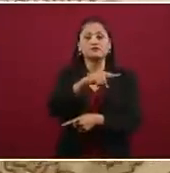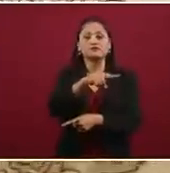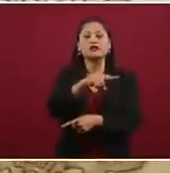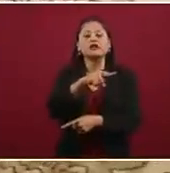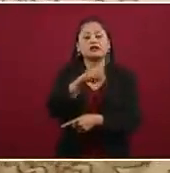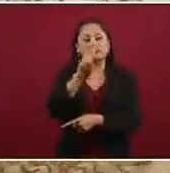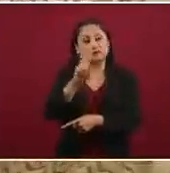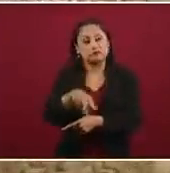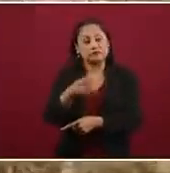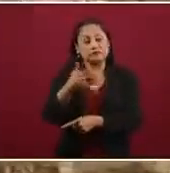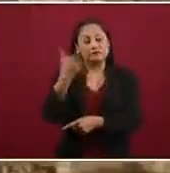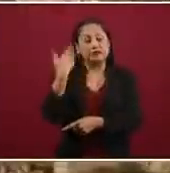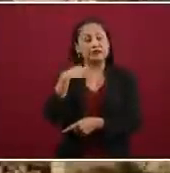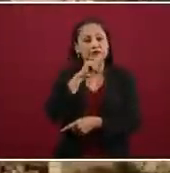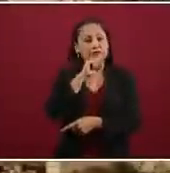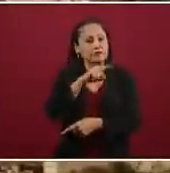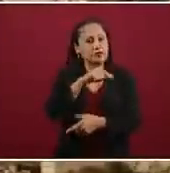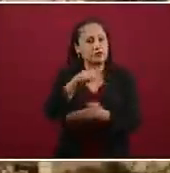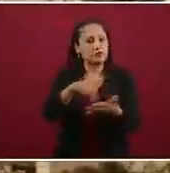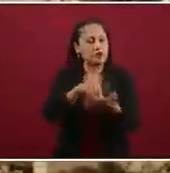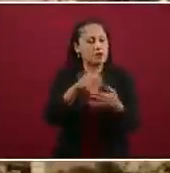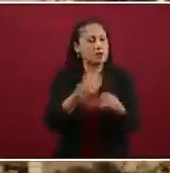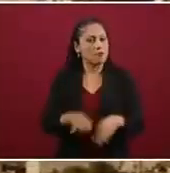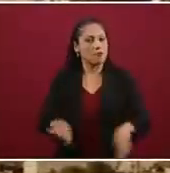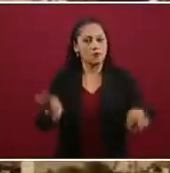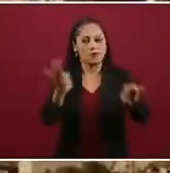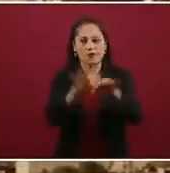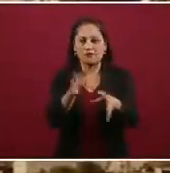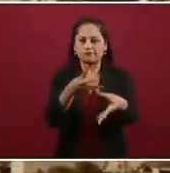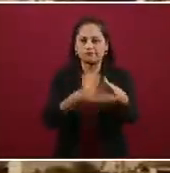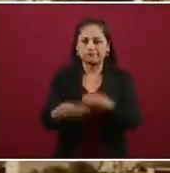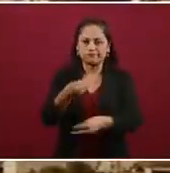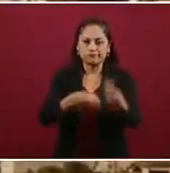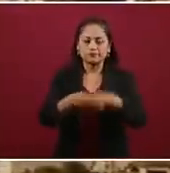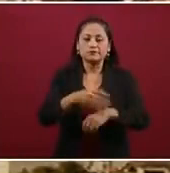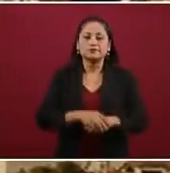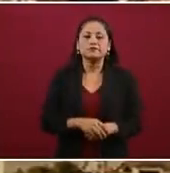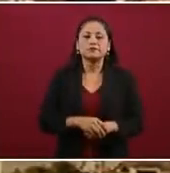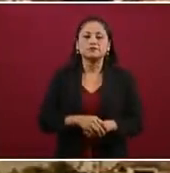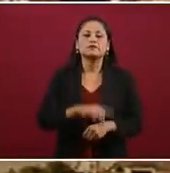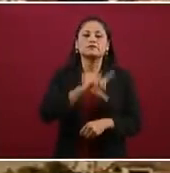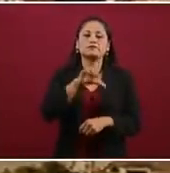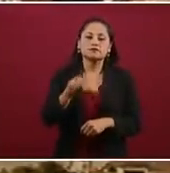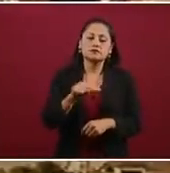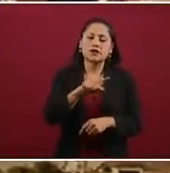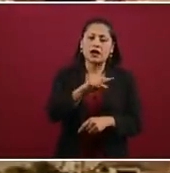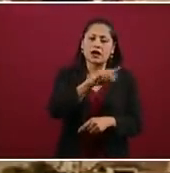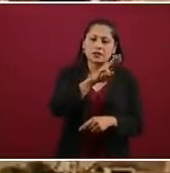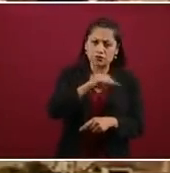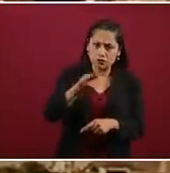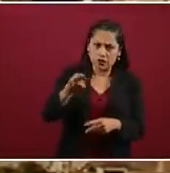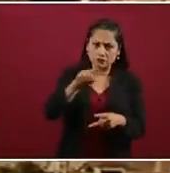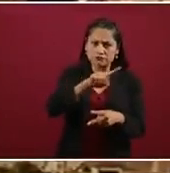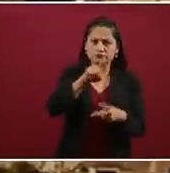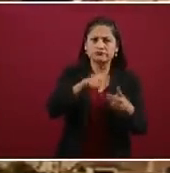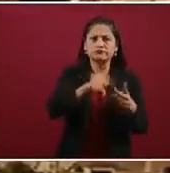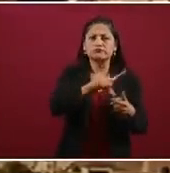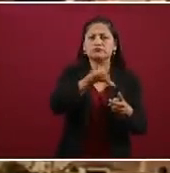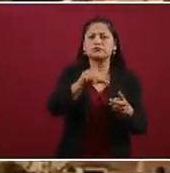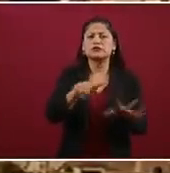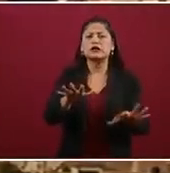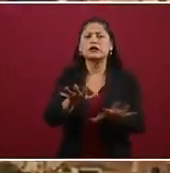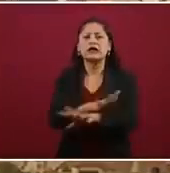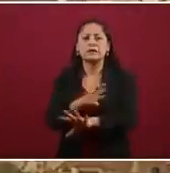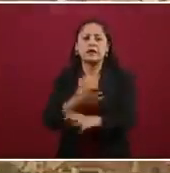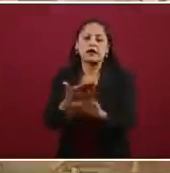económica de aquella época. Y luego de Michoacán cruza por lo que ahora es el Estado de México para